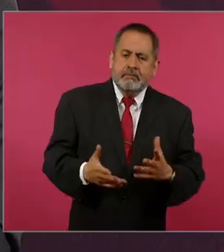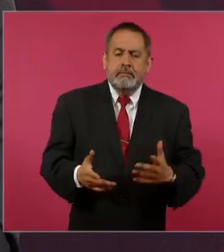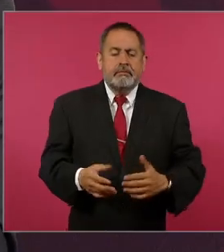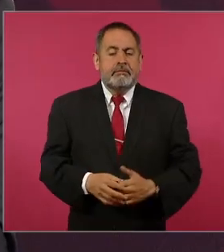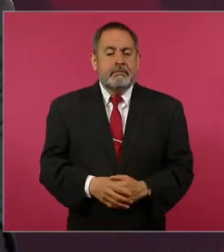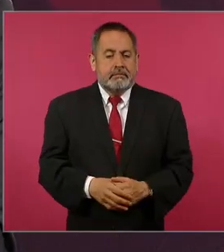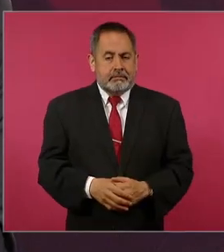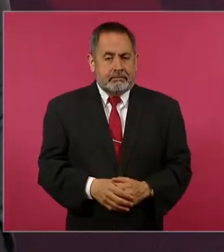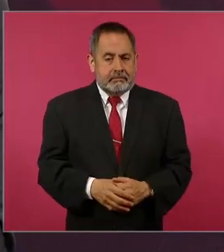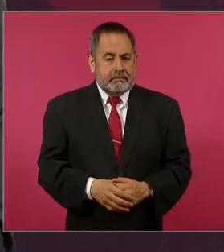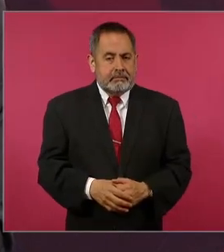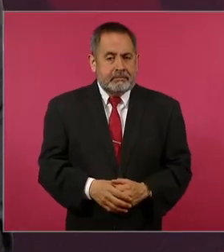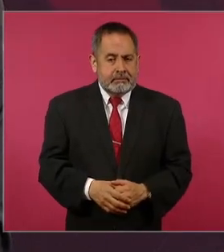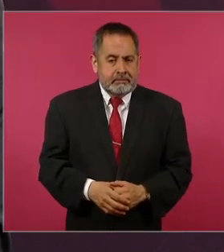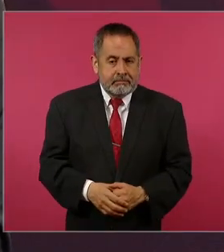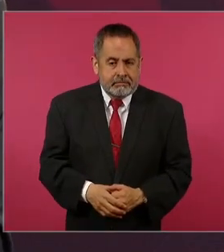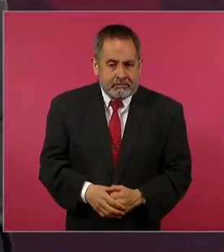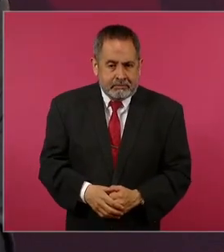como el